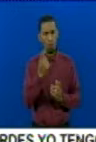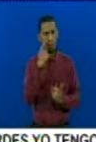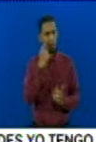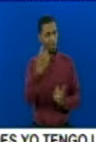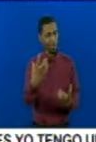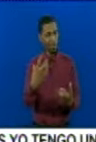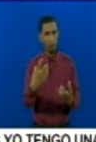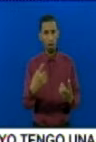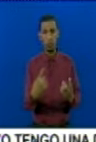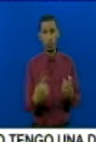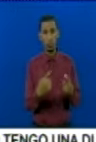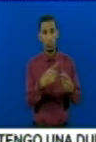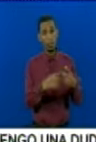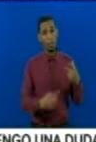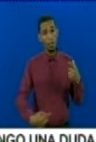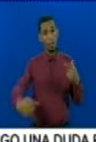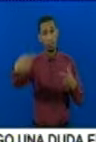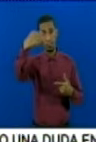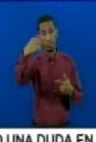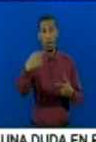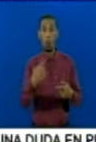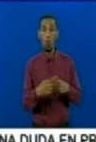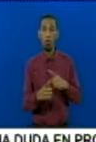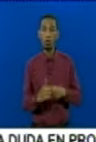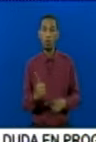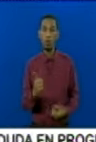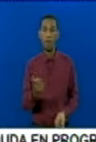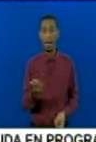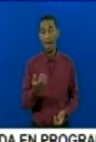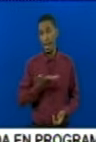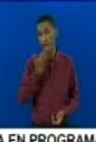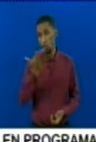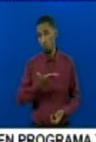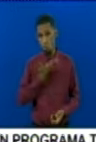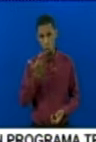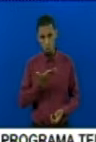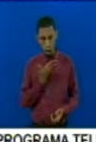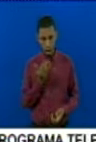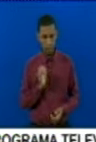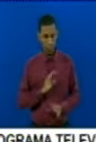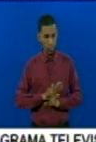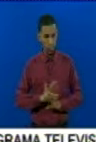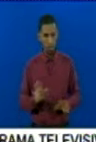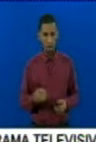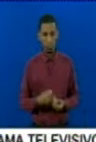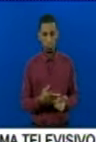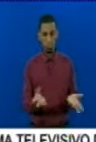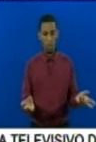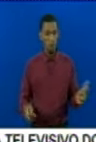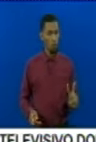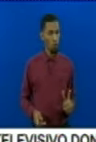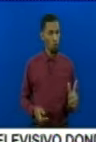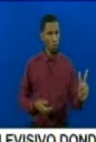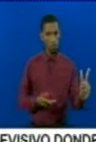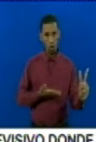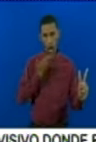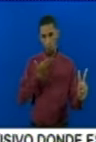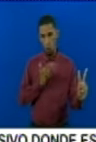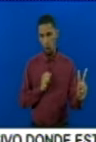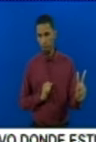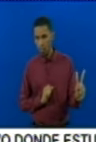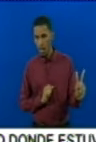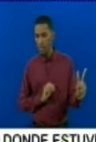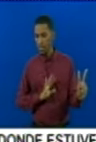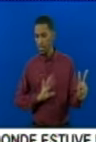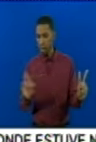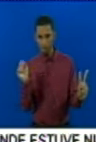caso del azúcar, que es otro producto muy demandado, iniciamos la distribución con 2 libras. Hoy culminamos la